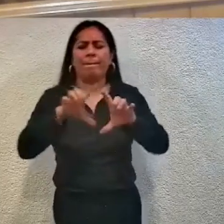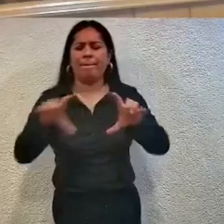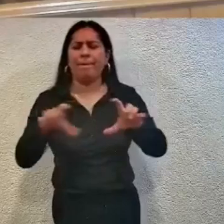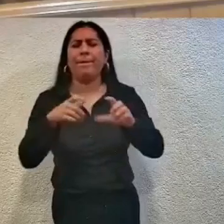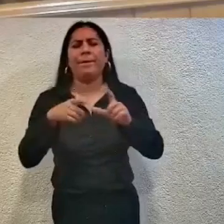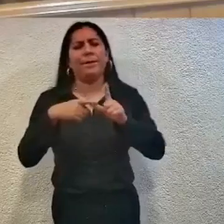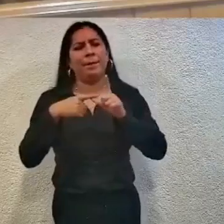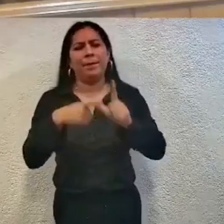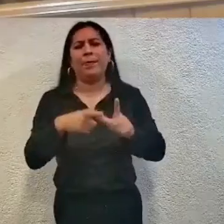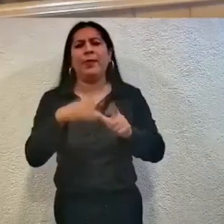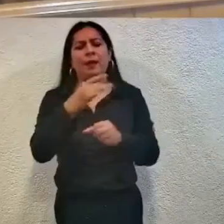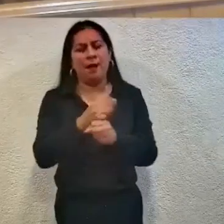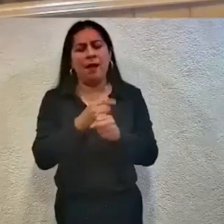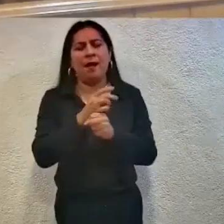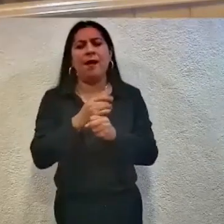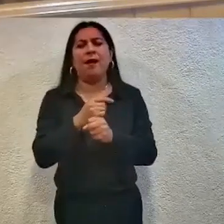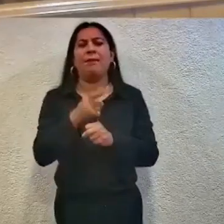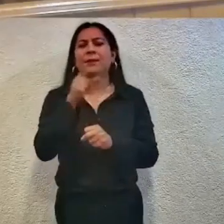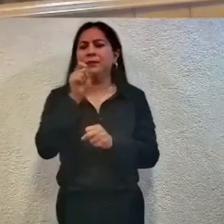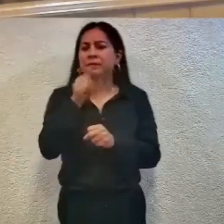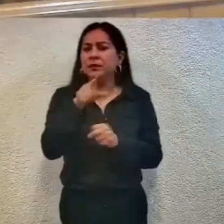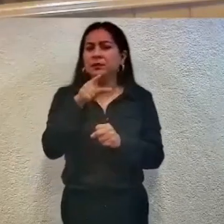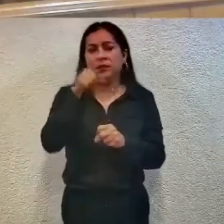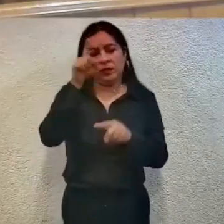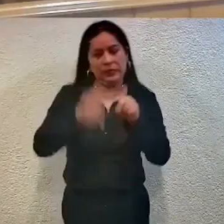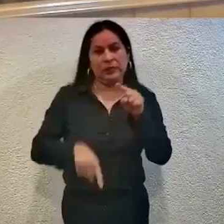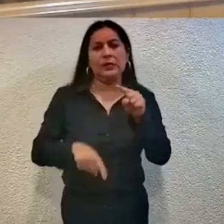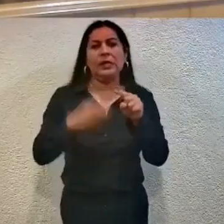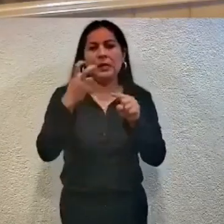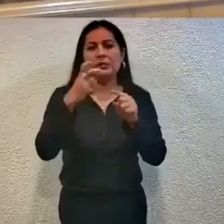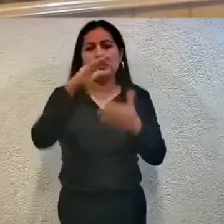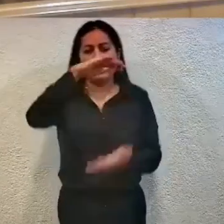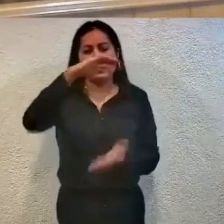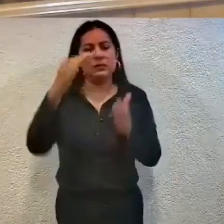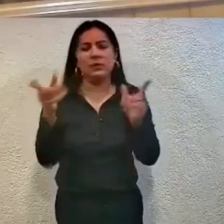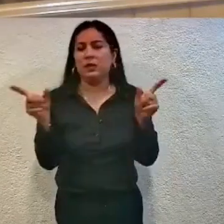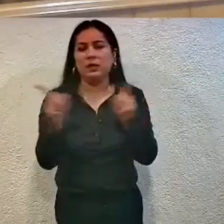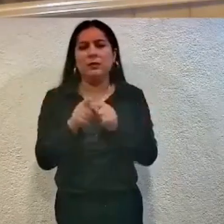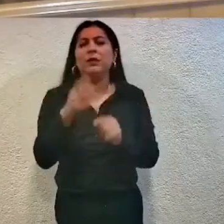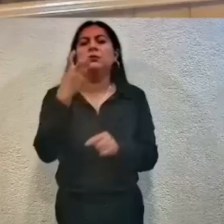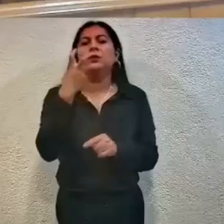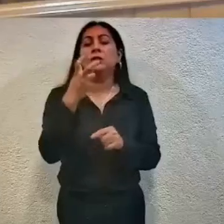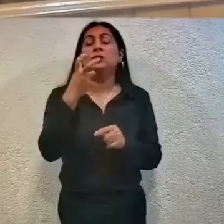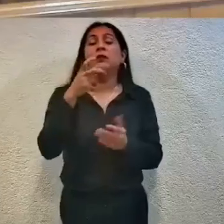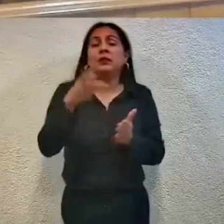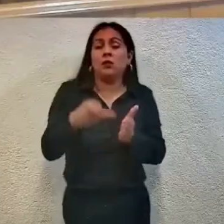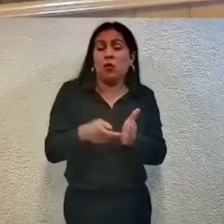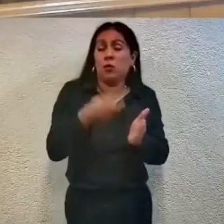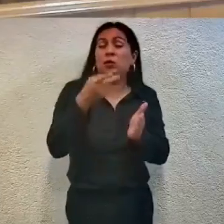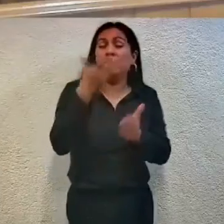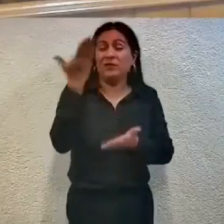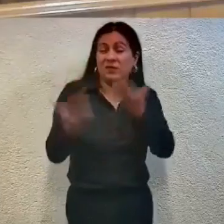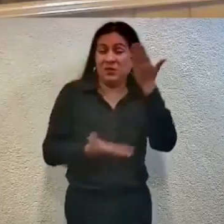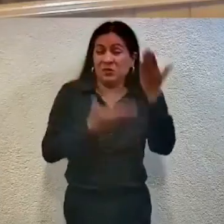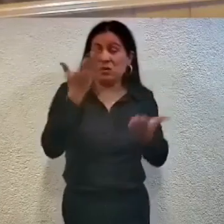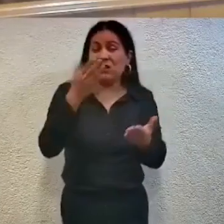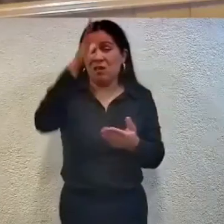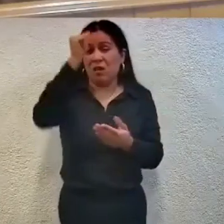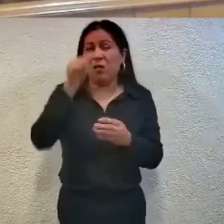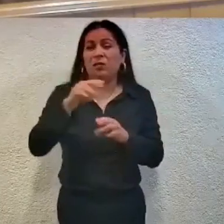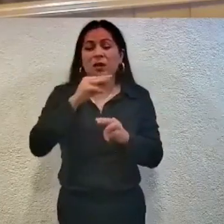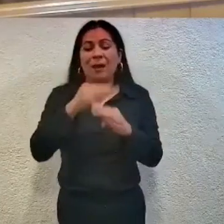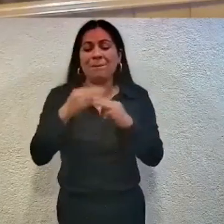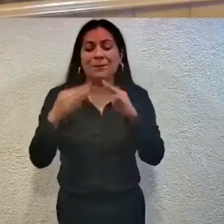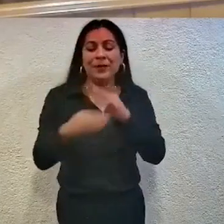se especificó que en párrafos subsecuentes se analizará diversa causal de nulidad respecto a esta casilla, por lo que una vez más